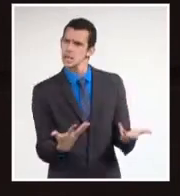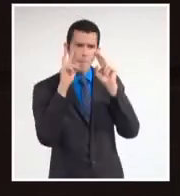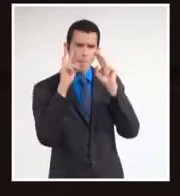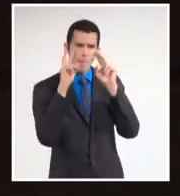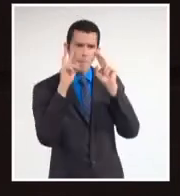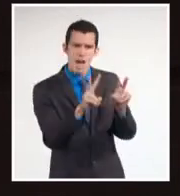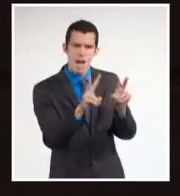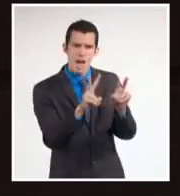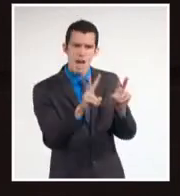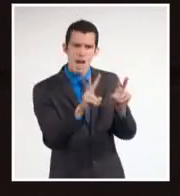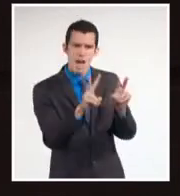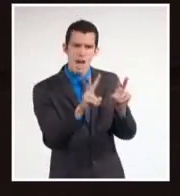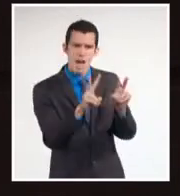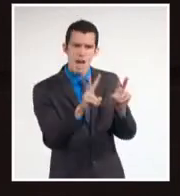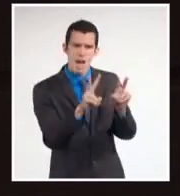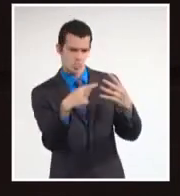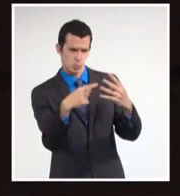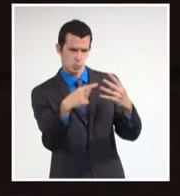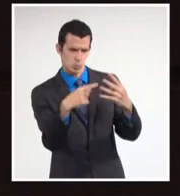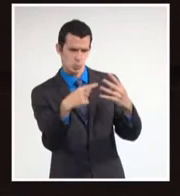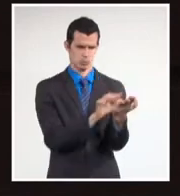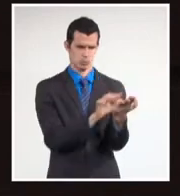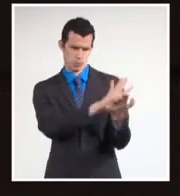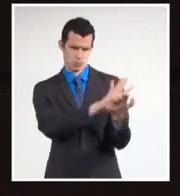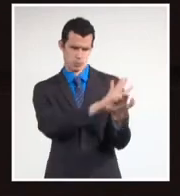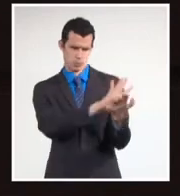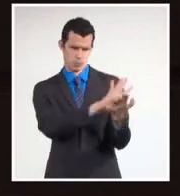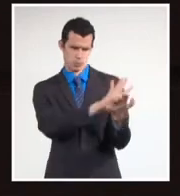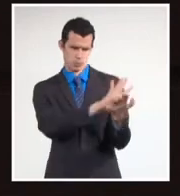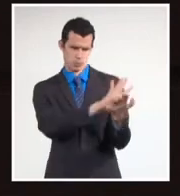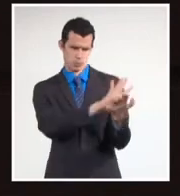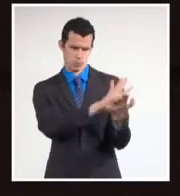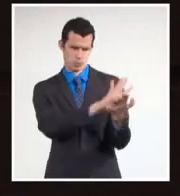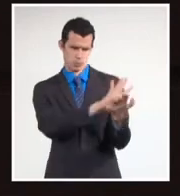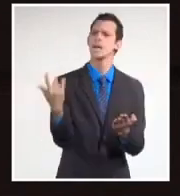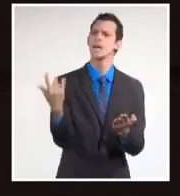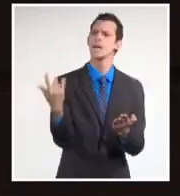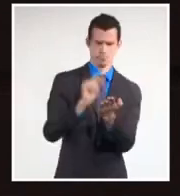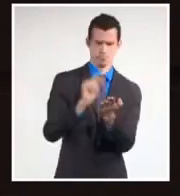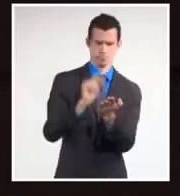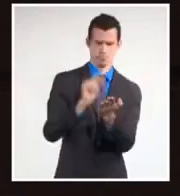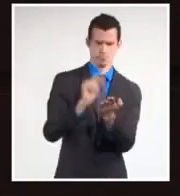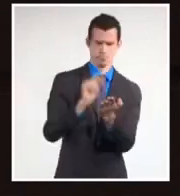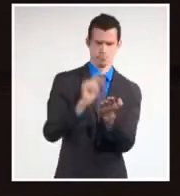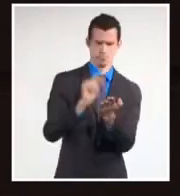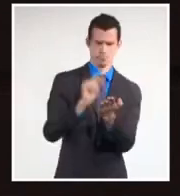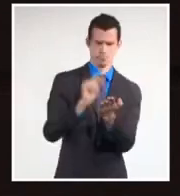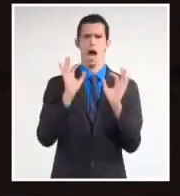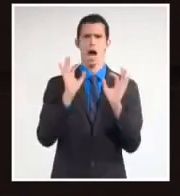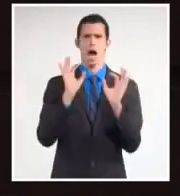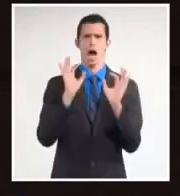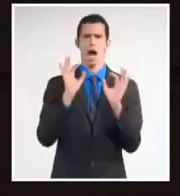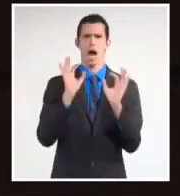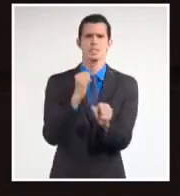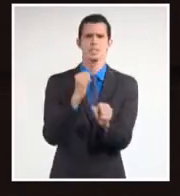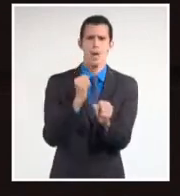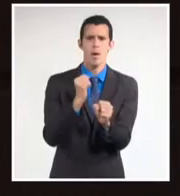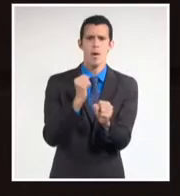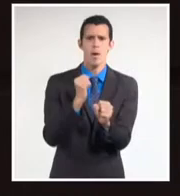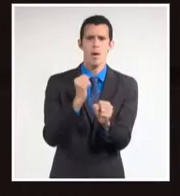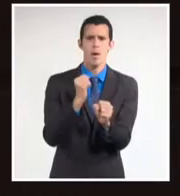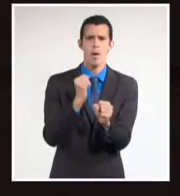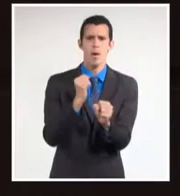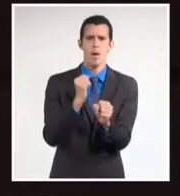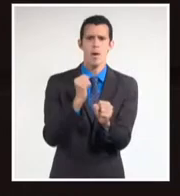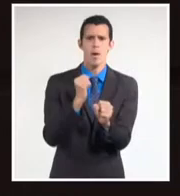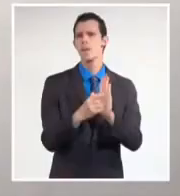que salvarlo sobre todo sembrando caña, y sembrando caña con calidad. Y hacia ahí debemos orientar, a mi modo de ver, los